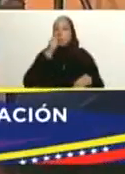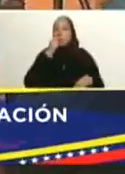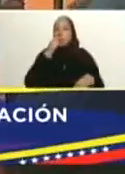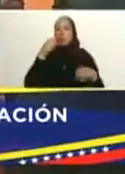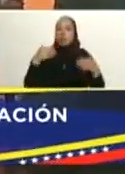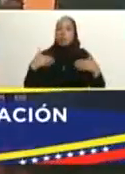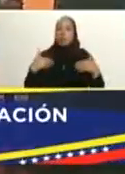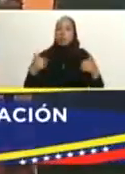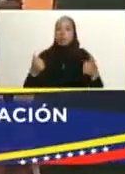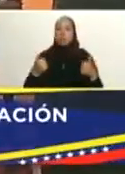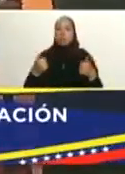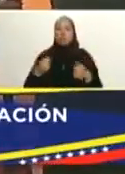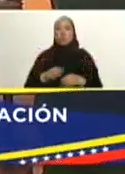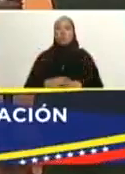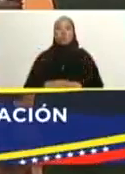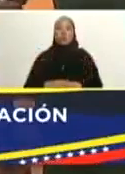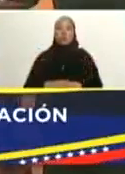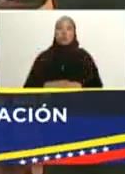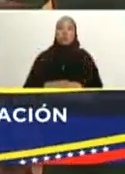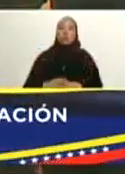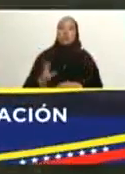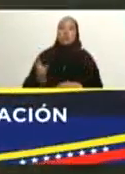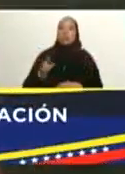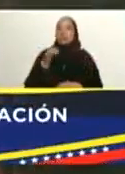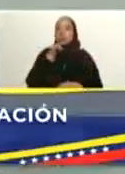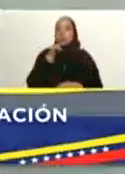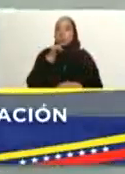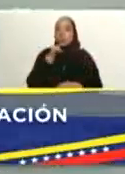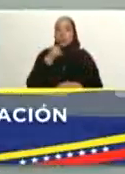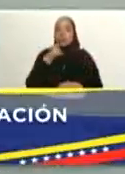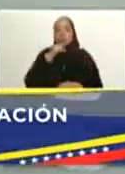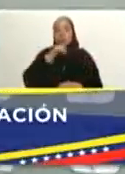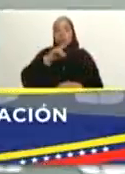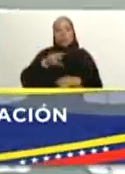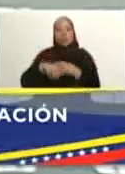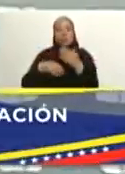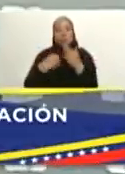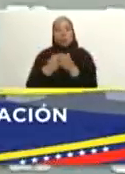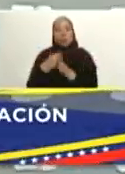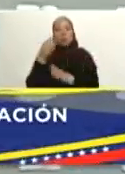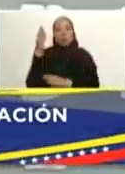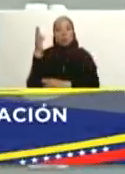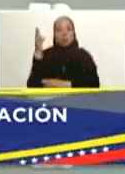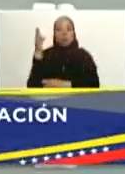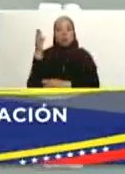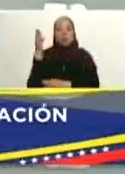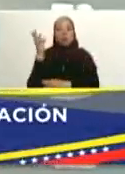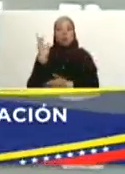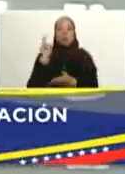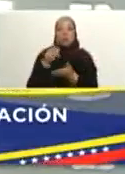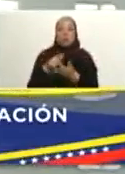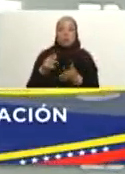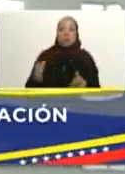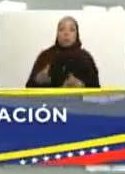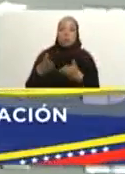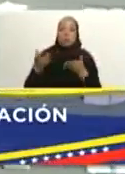saludo del general de división Rafael Quiroga, quien es el comandante de la SODI Lara. Adelante, general.